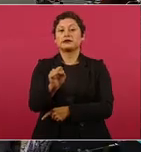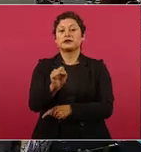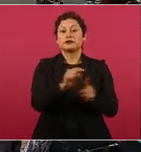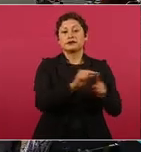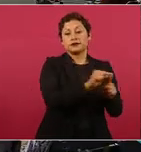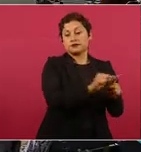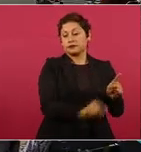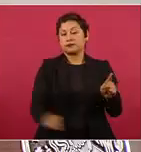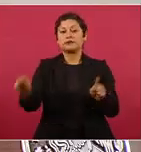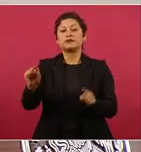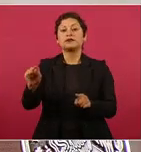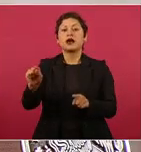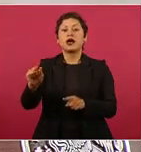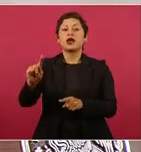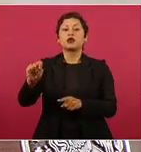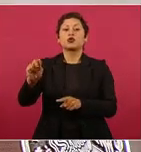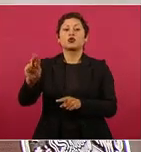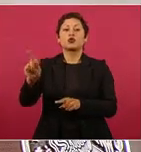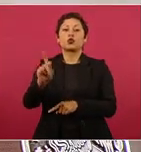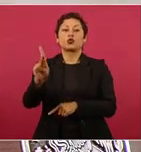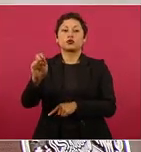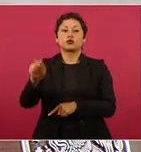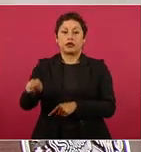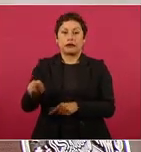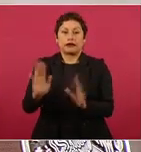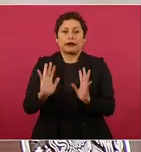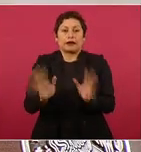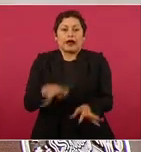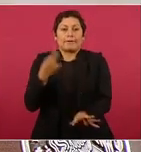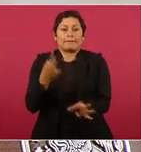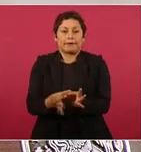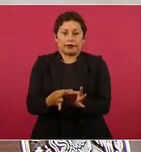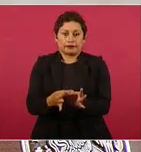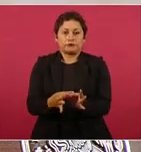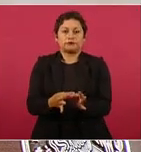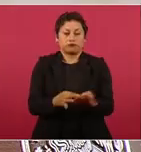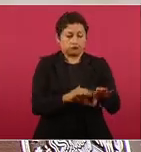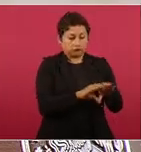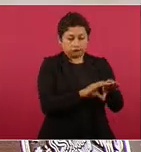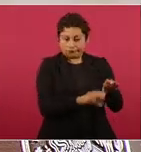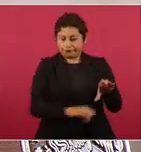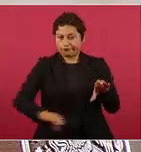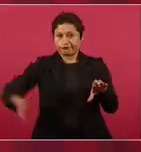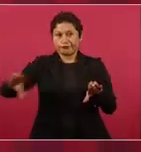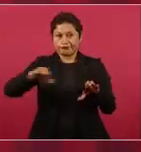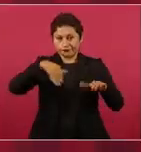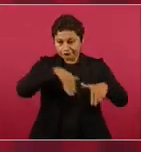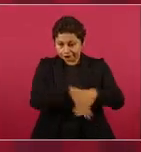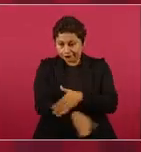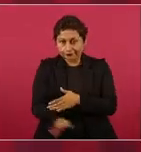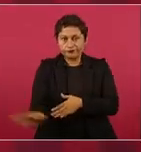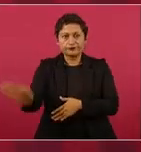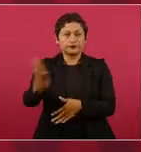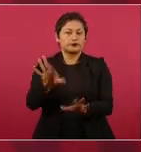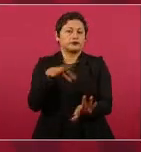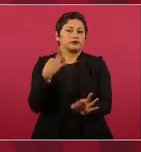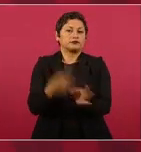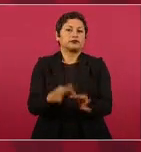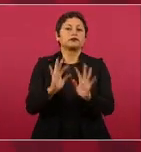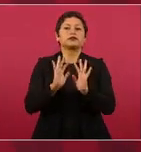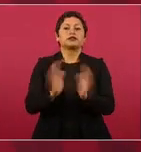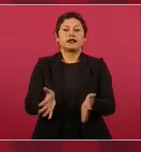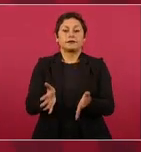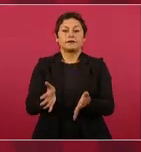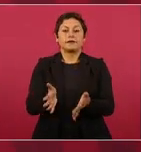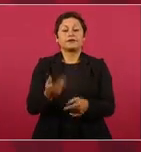Tuxpan. Ya está terminado el gasoducto, pero ahora ese